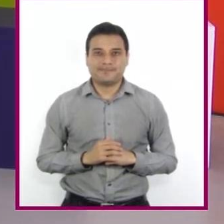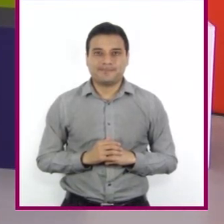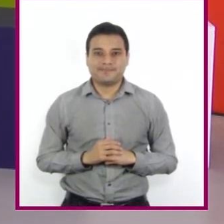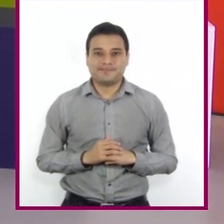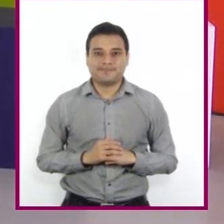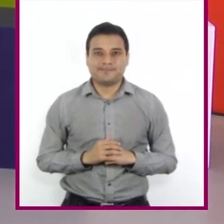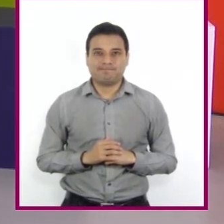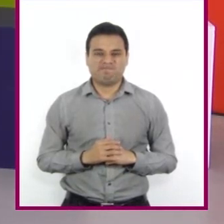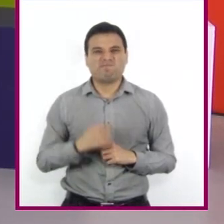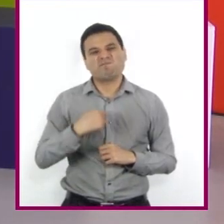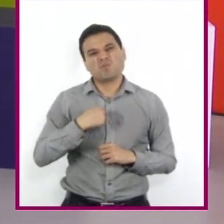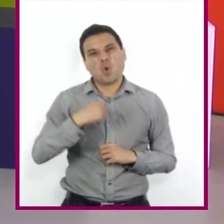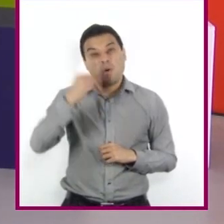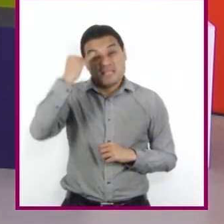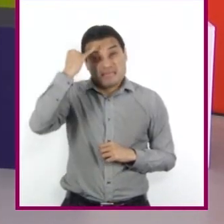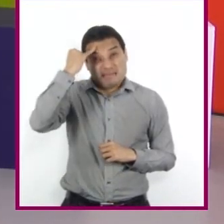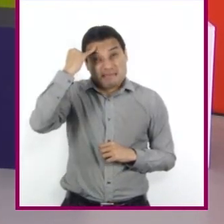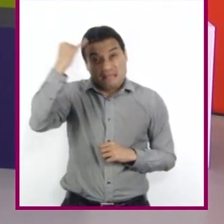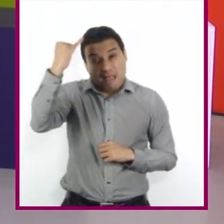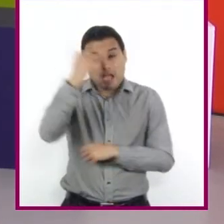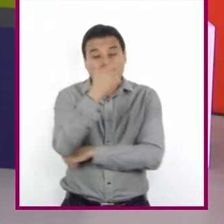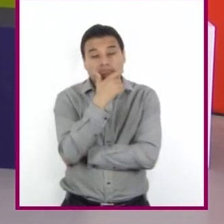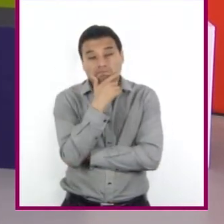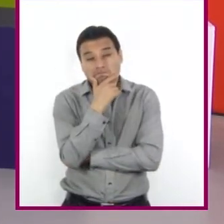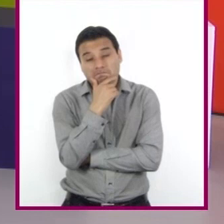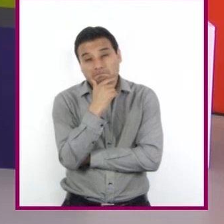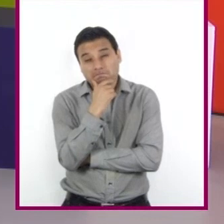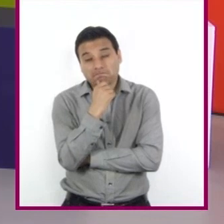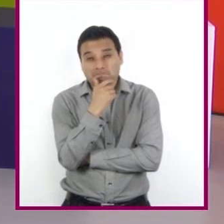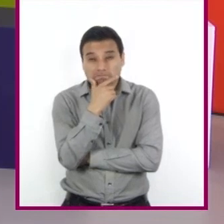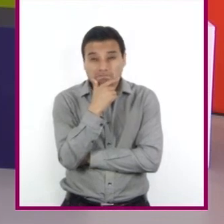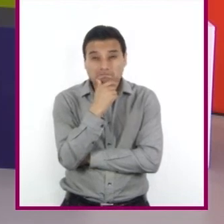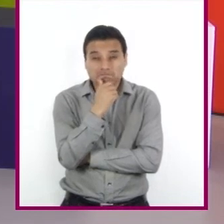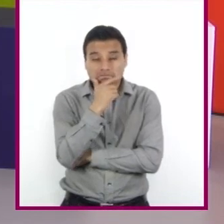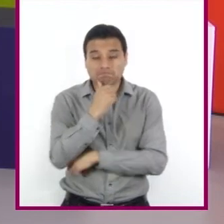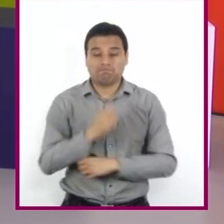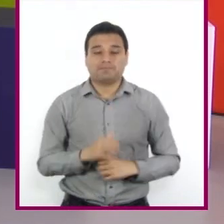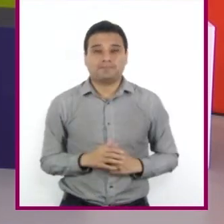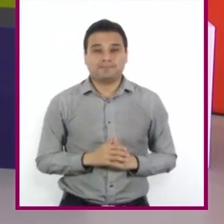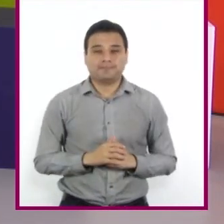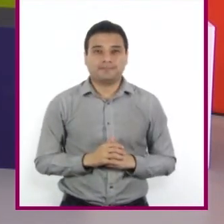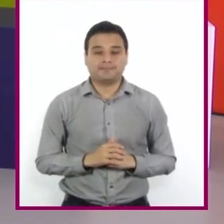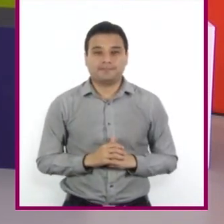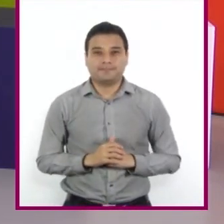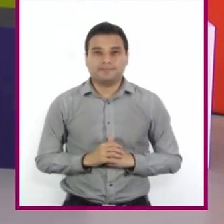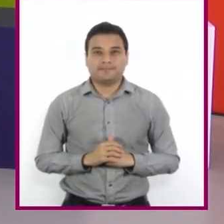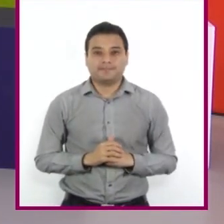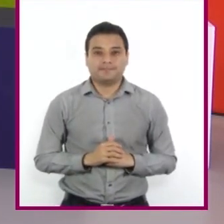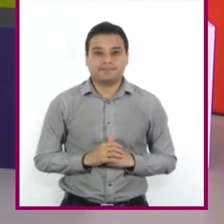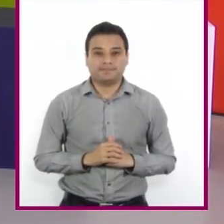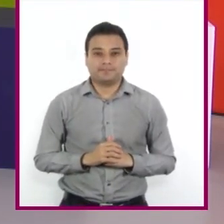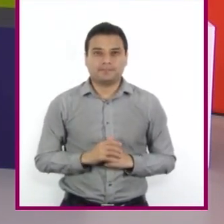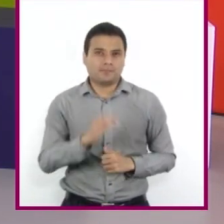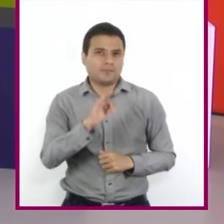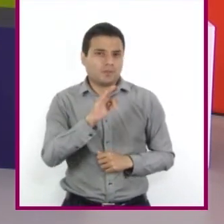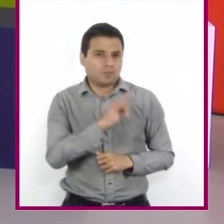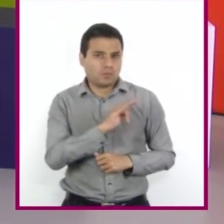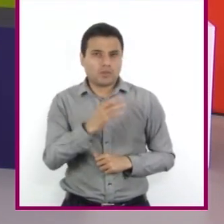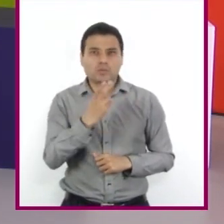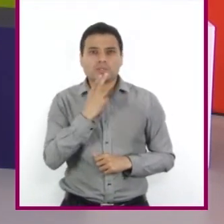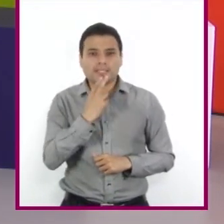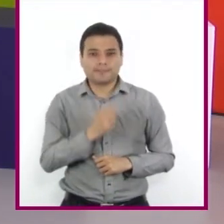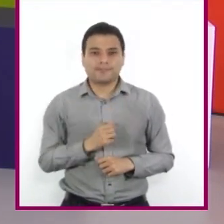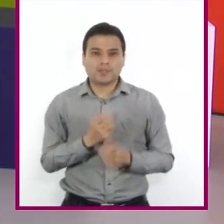Y se me ocurre que para este momento podemos poner encima alguna sopa, algunas